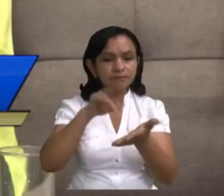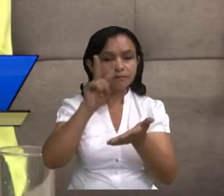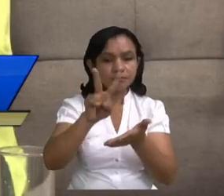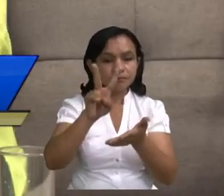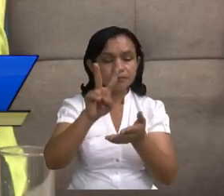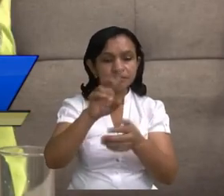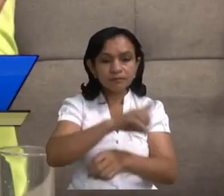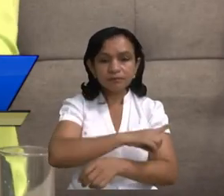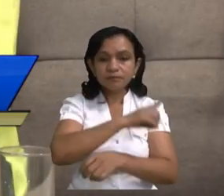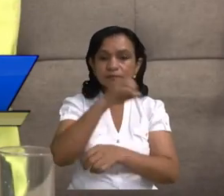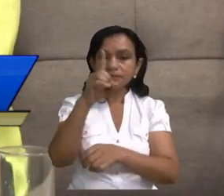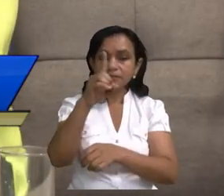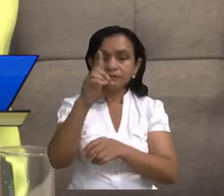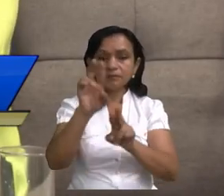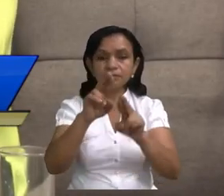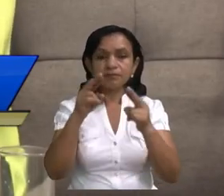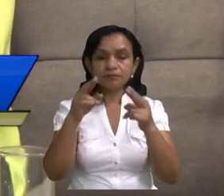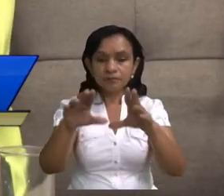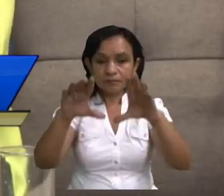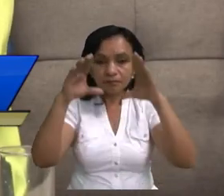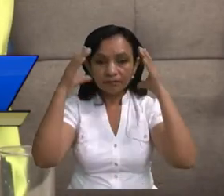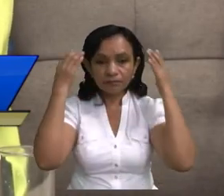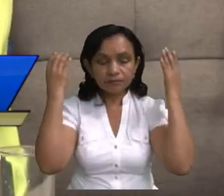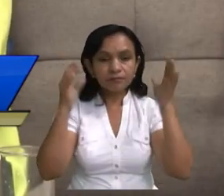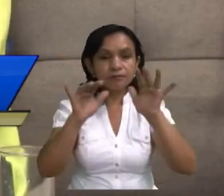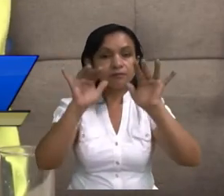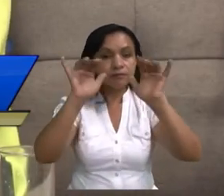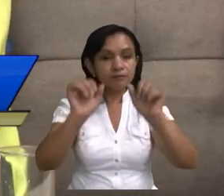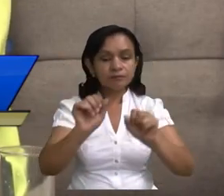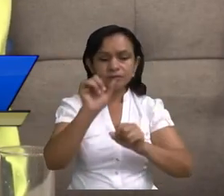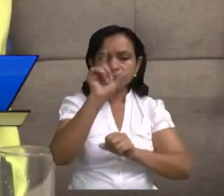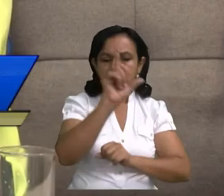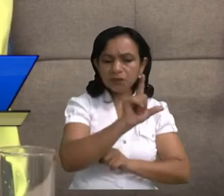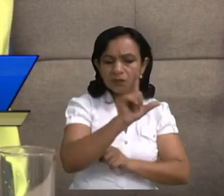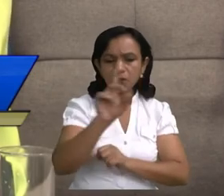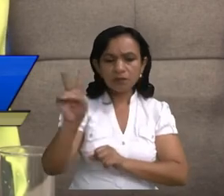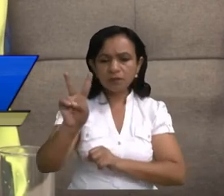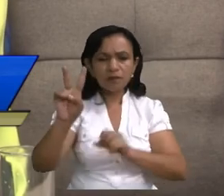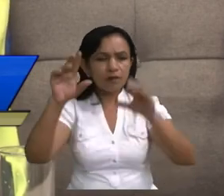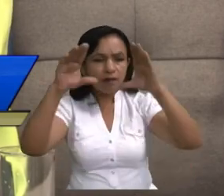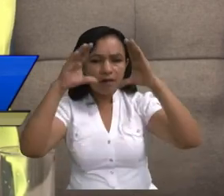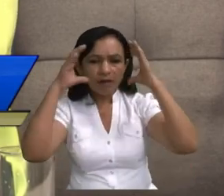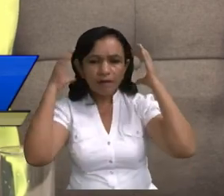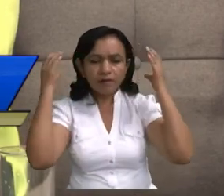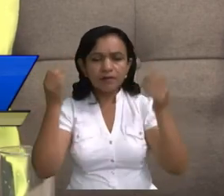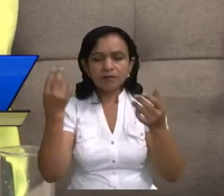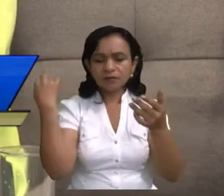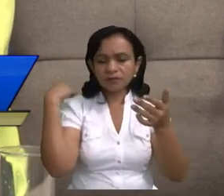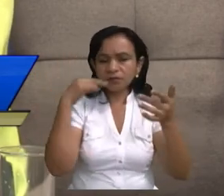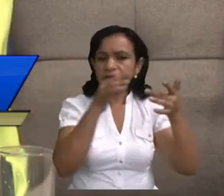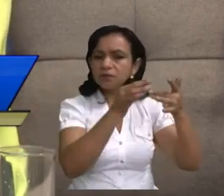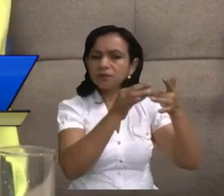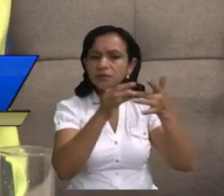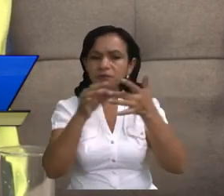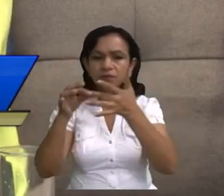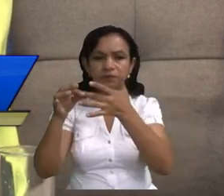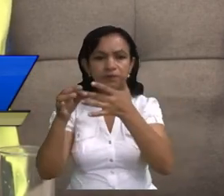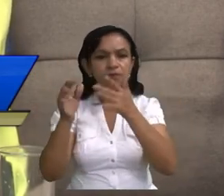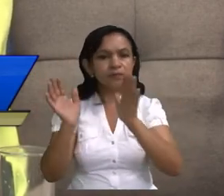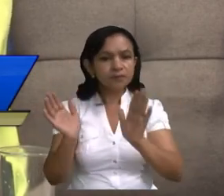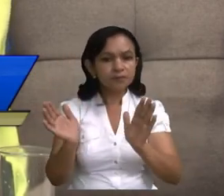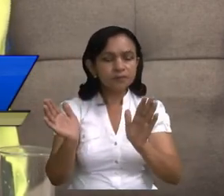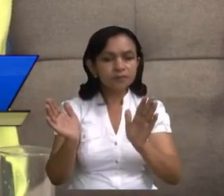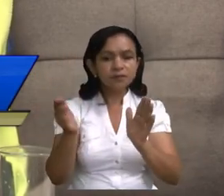encuentros. Ahora ya tenemos la atención de lunes a viernes, mantenemos profesionalización, y